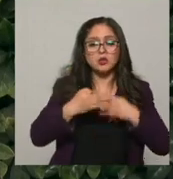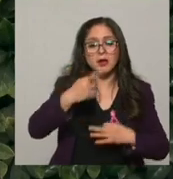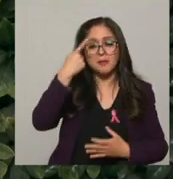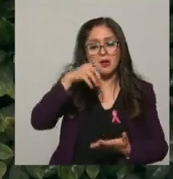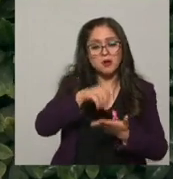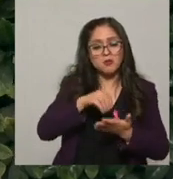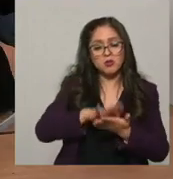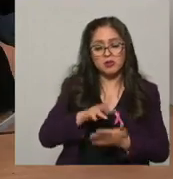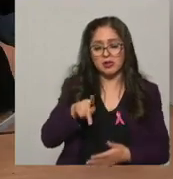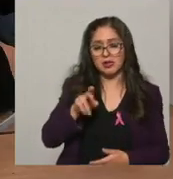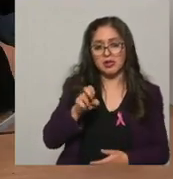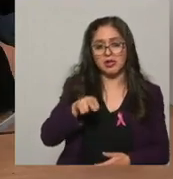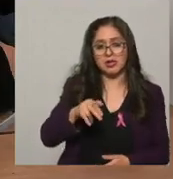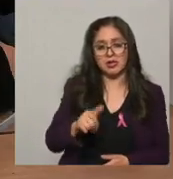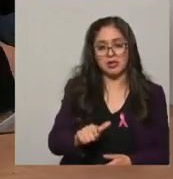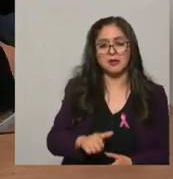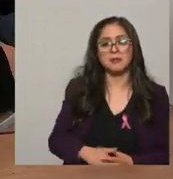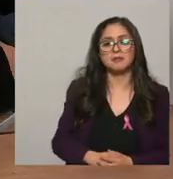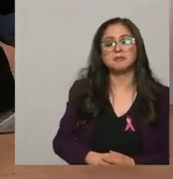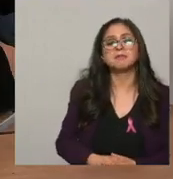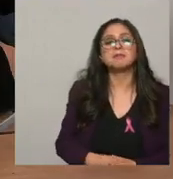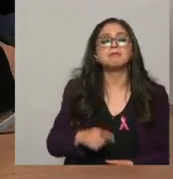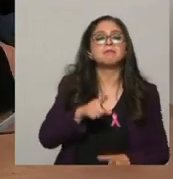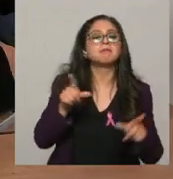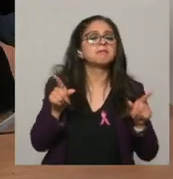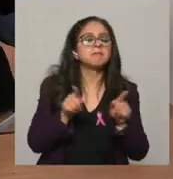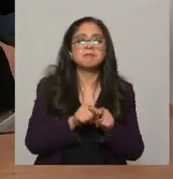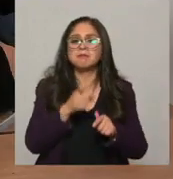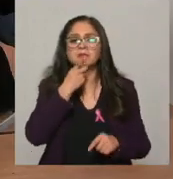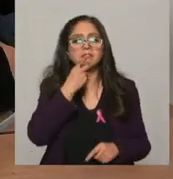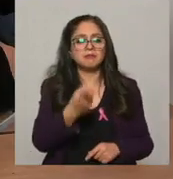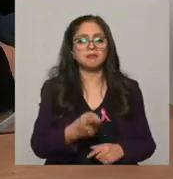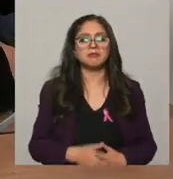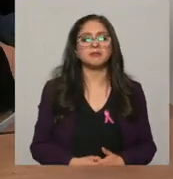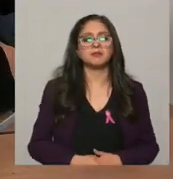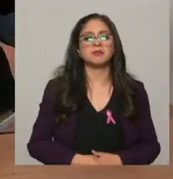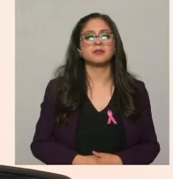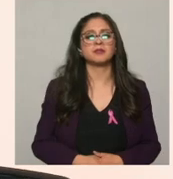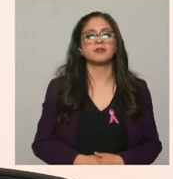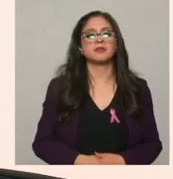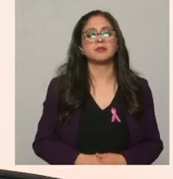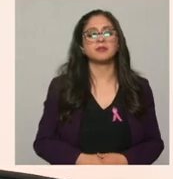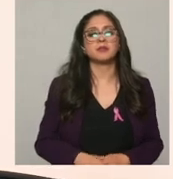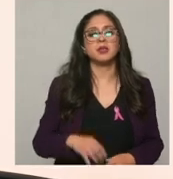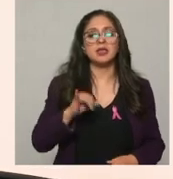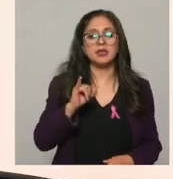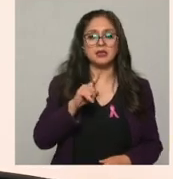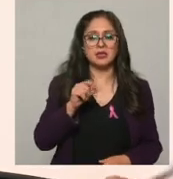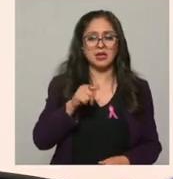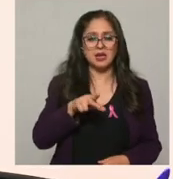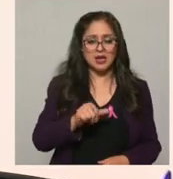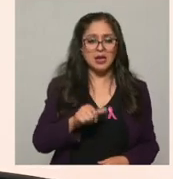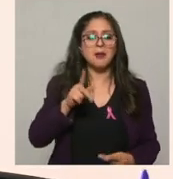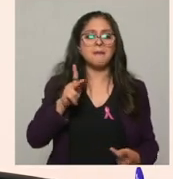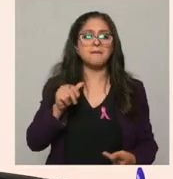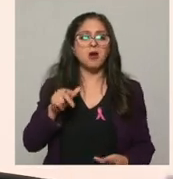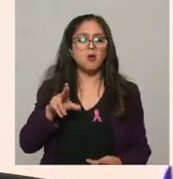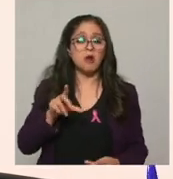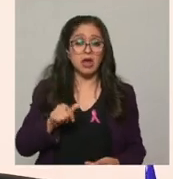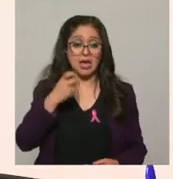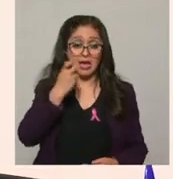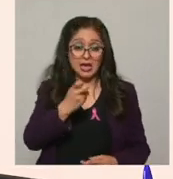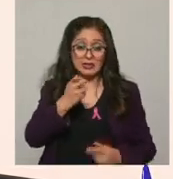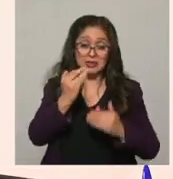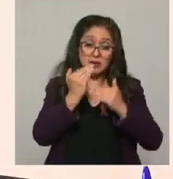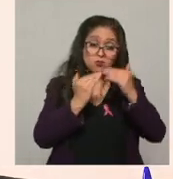para Kenia. Breve conclusión. Rápidamente solo quiero señalar que los casos de Itzayana y el de Paula son las puntas